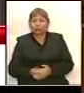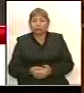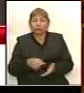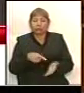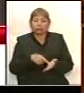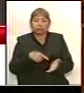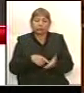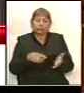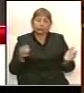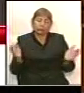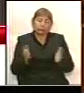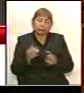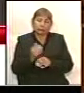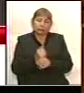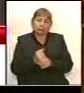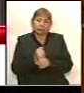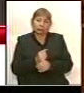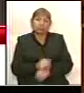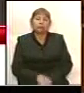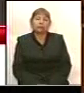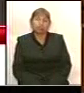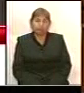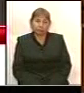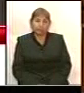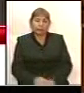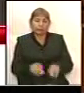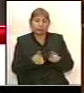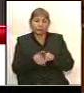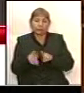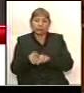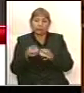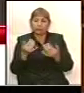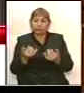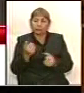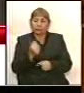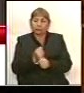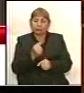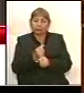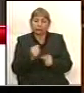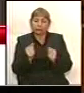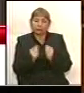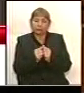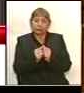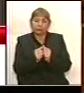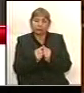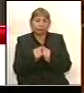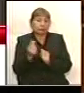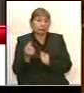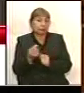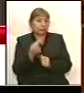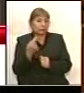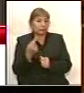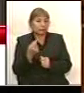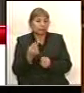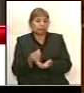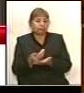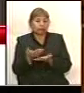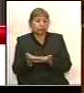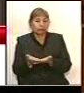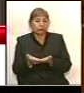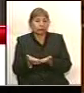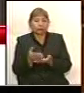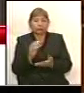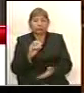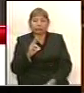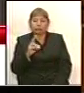deudas a los pequeños cafetaleros. Y también ahora tenemos que trabajar de la mano, no solamente, Presidenta, otorgar los créditos